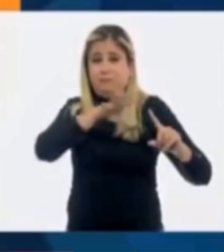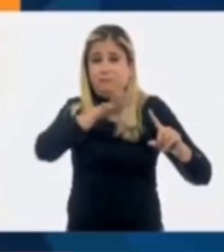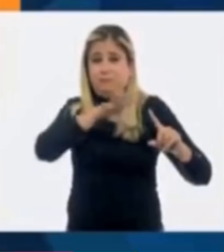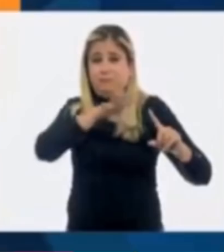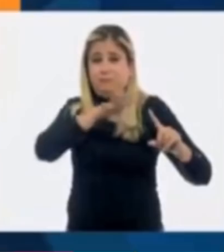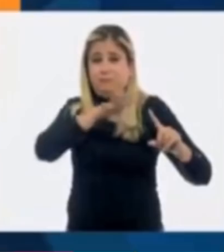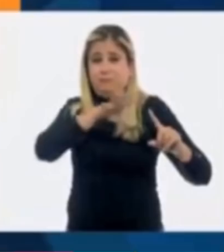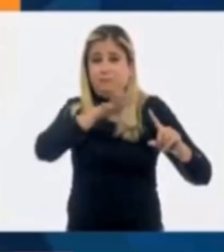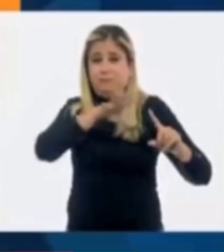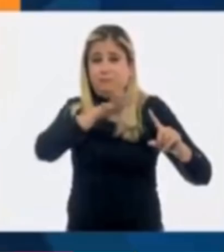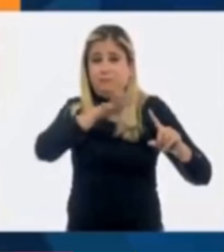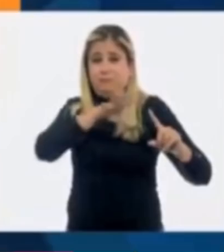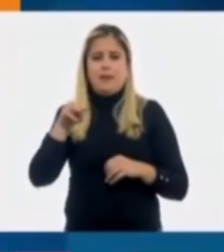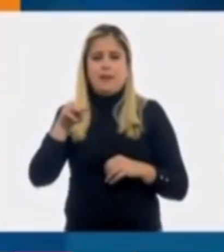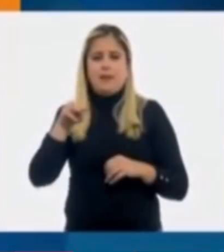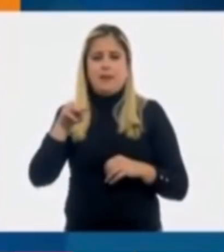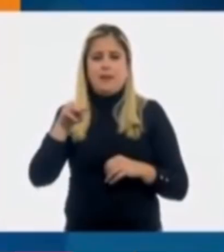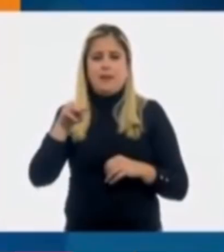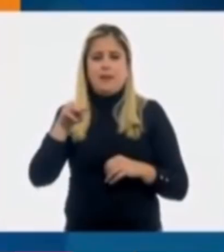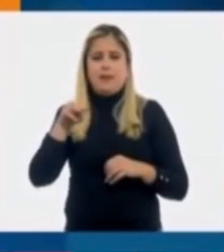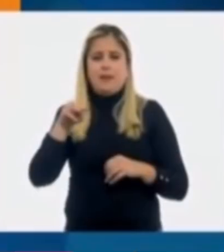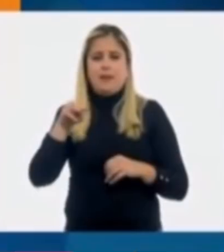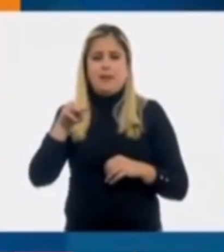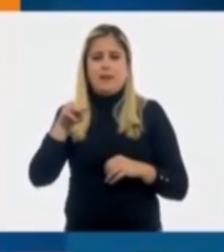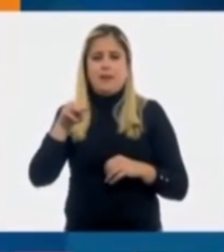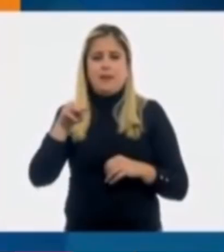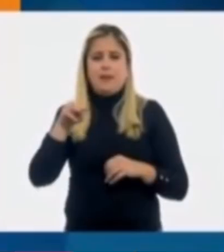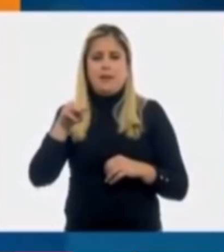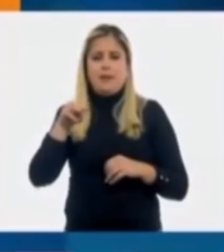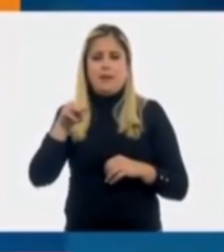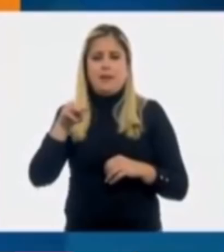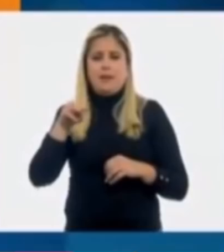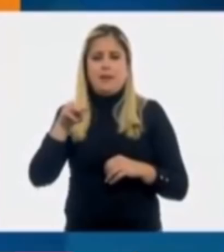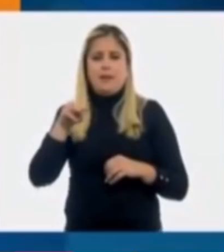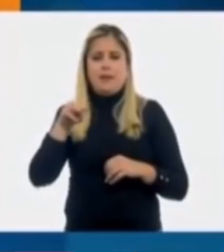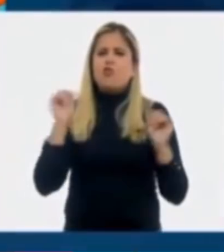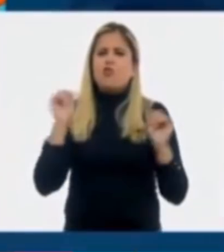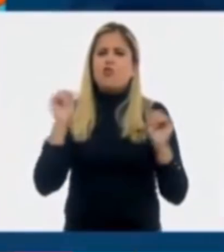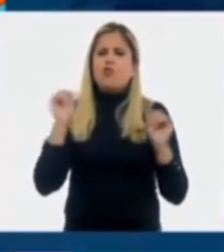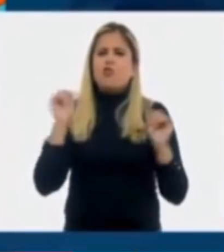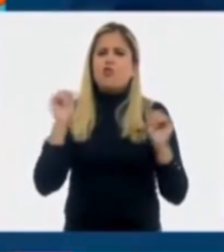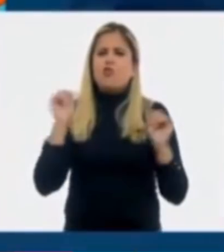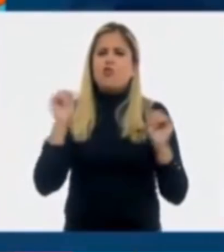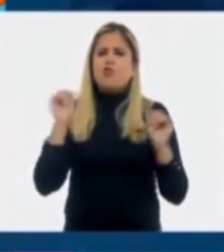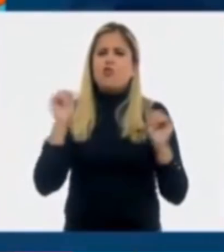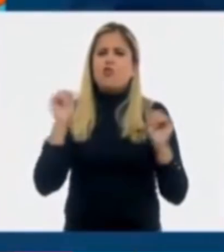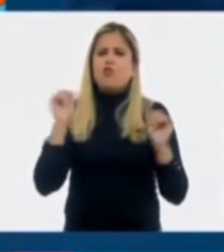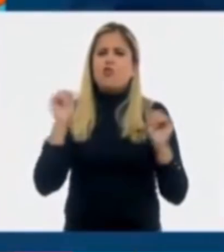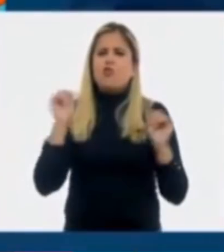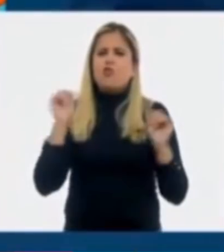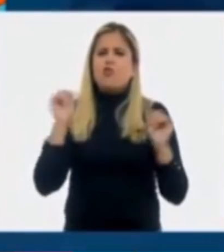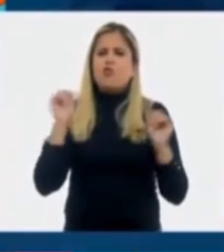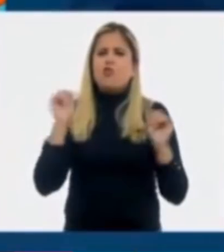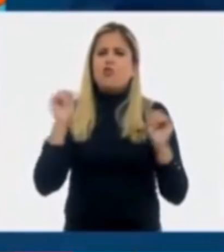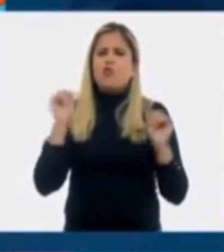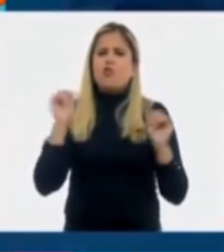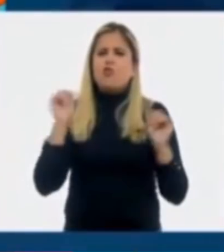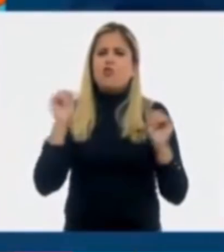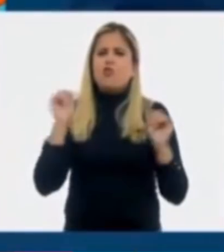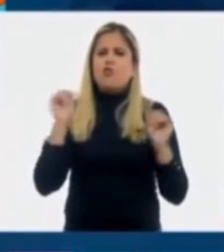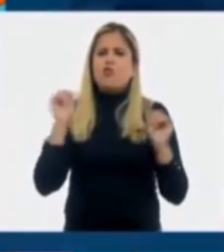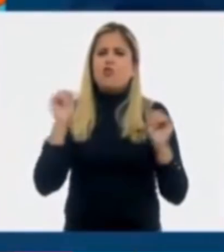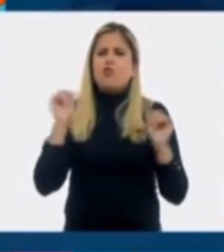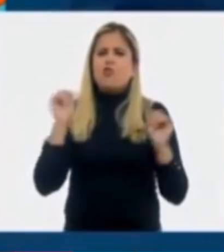templado, tiene árboles como el encino y el oyamel. El bosque representa una economía para el país. Nos presentan el siguiente